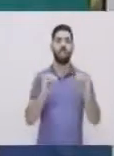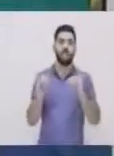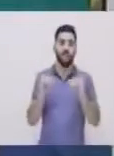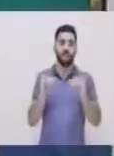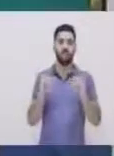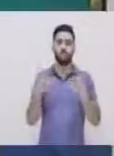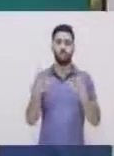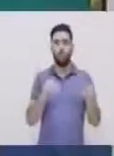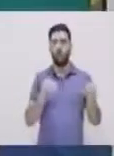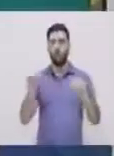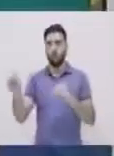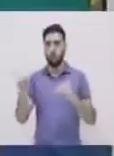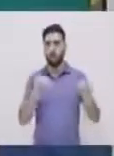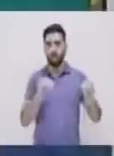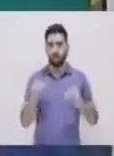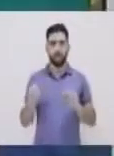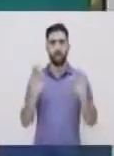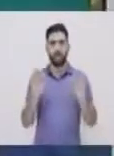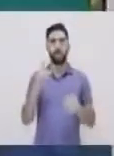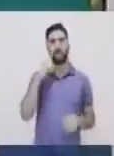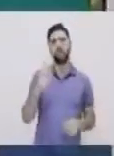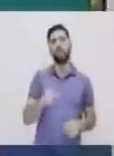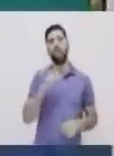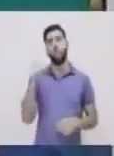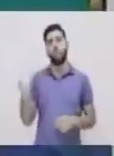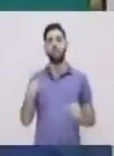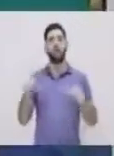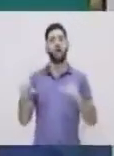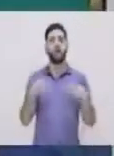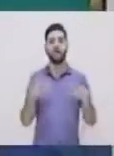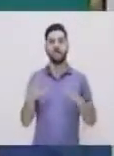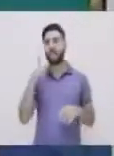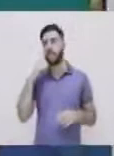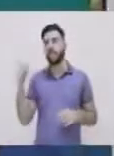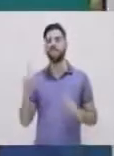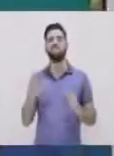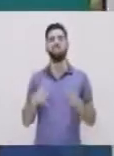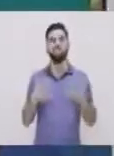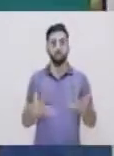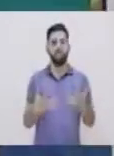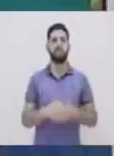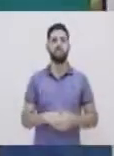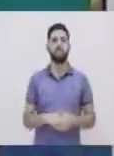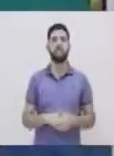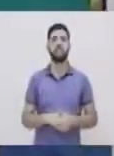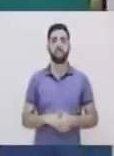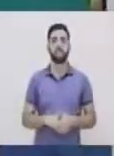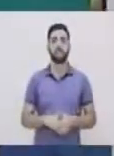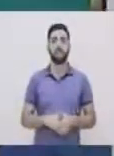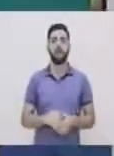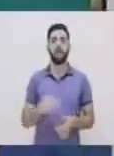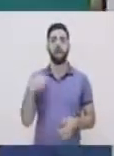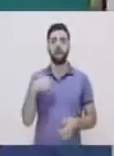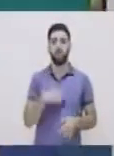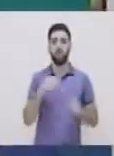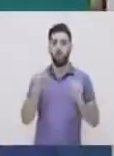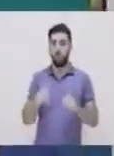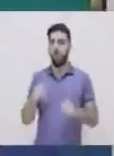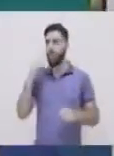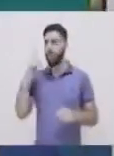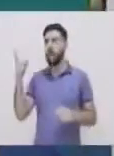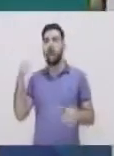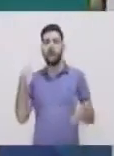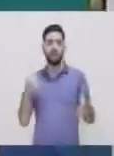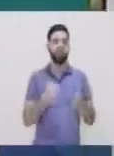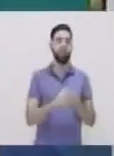de movimiento. Ahora, trabajaremos una pequeña actividad en la cual analizaremos un poco de los choques